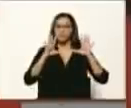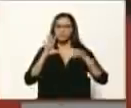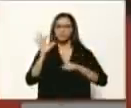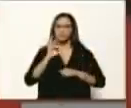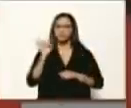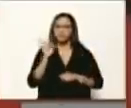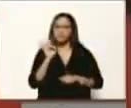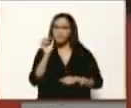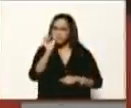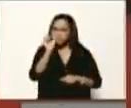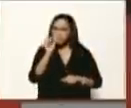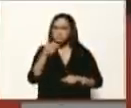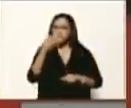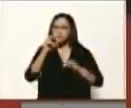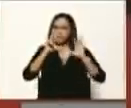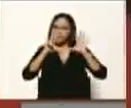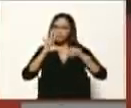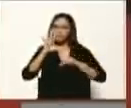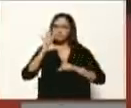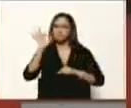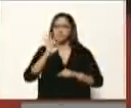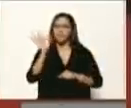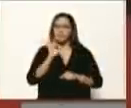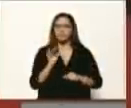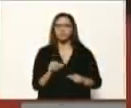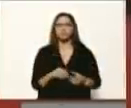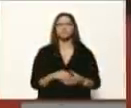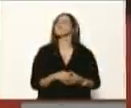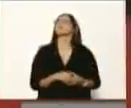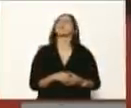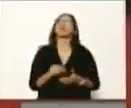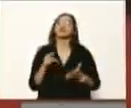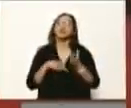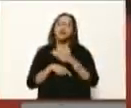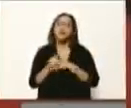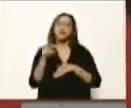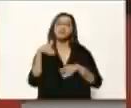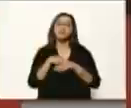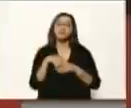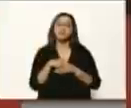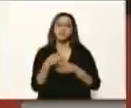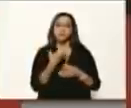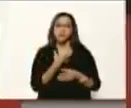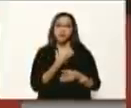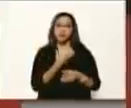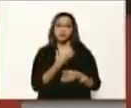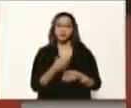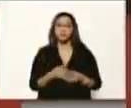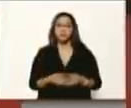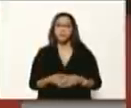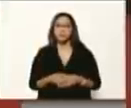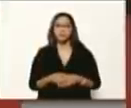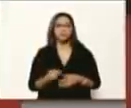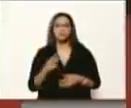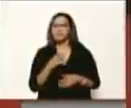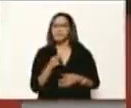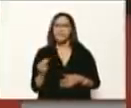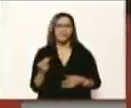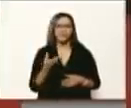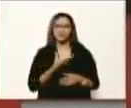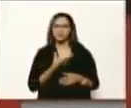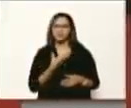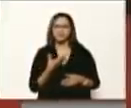un poquito más del 85% de los que van a elecciones alcaldes y legisladores, no eran ni alcaldes